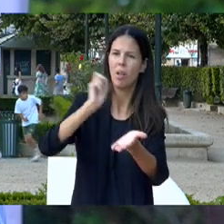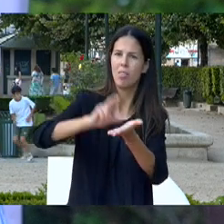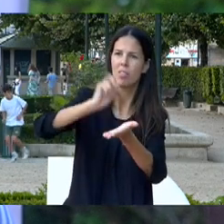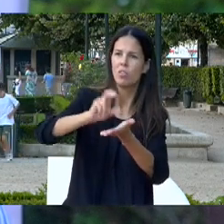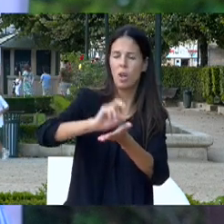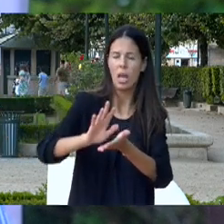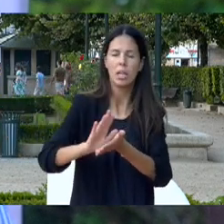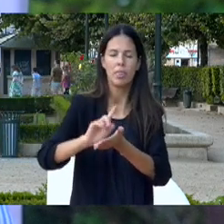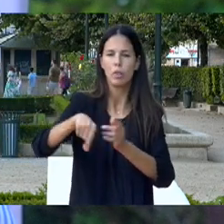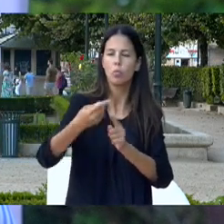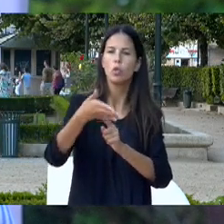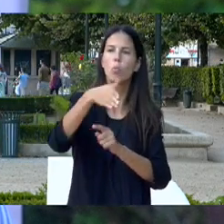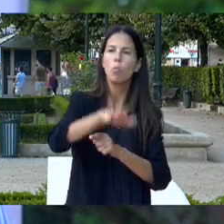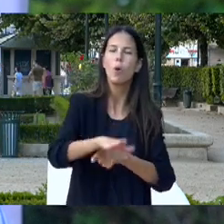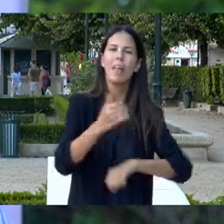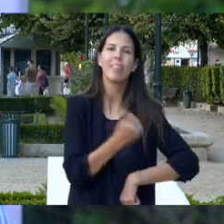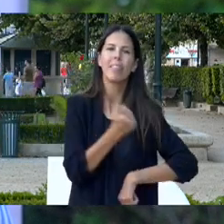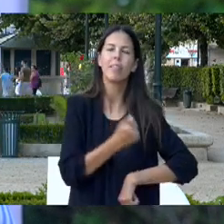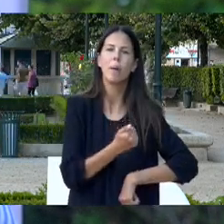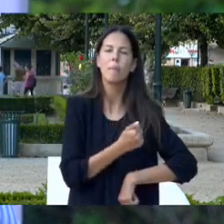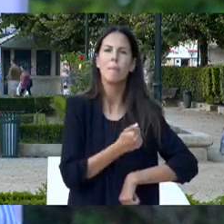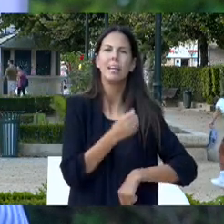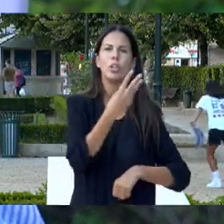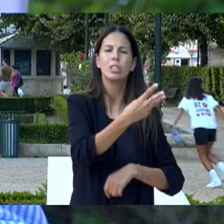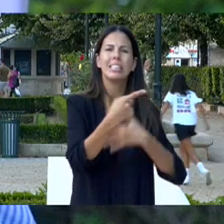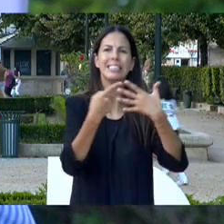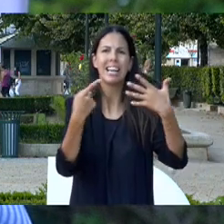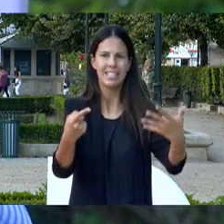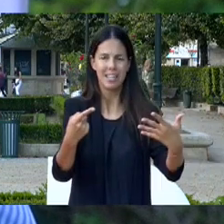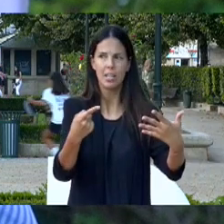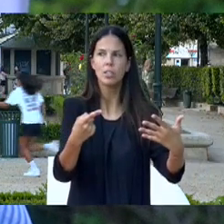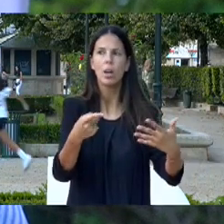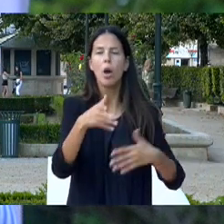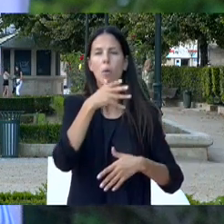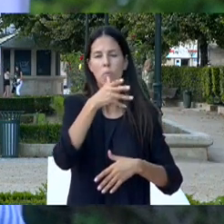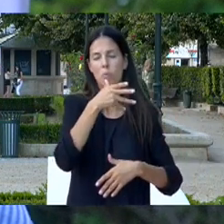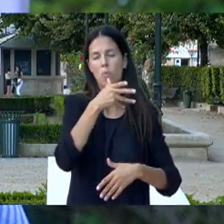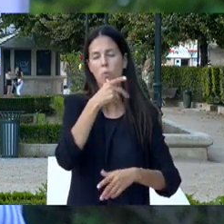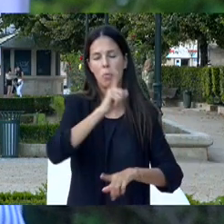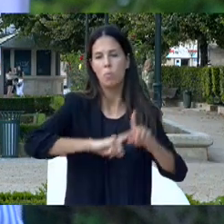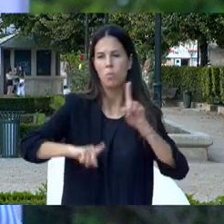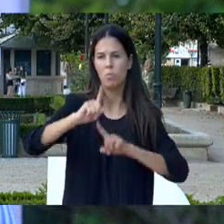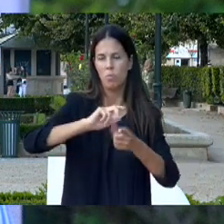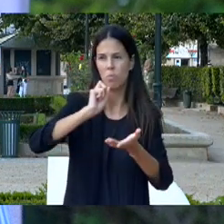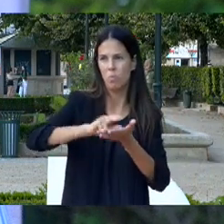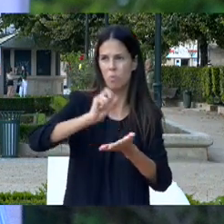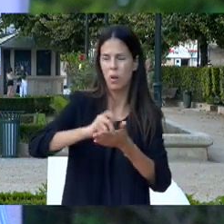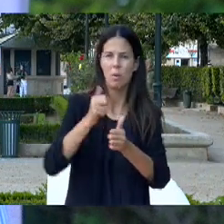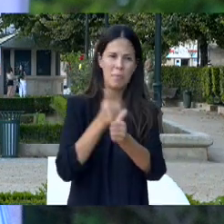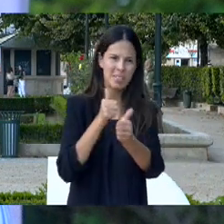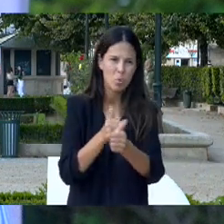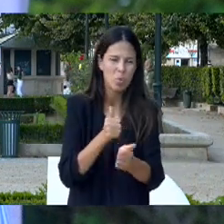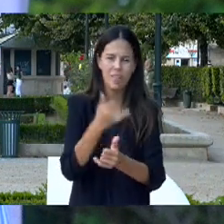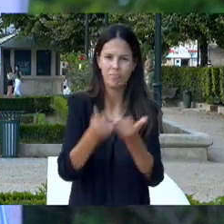en tal. Morre en decembro do 36, vítima desas humillacións, indudablemente desas